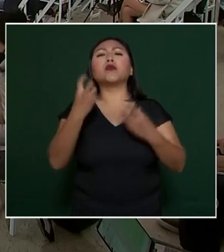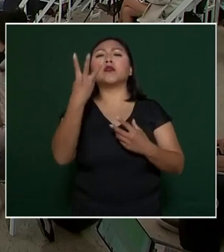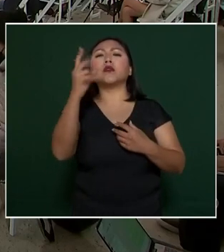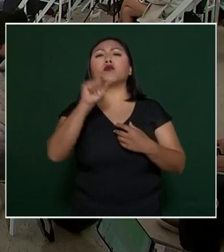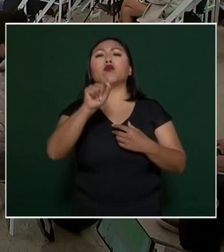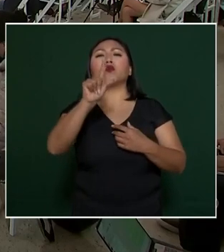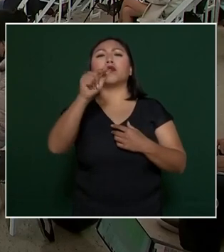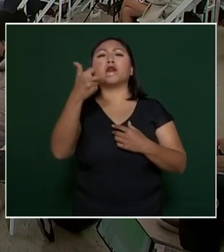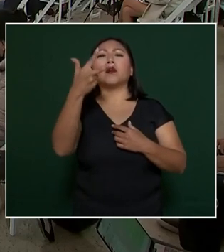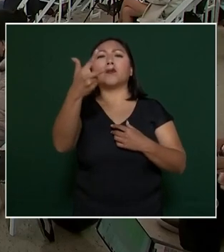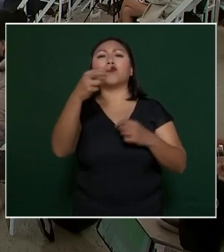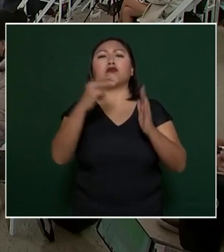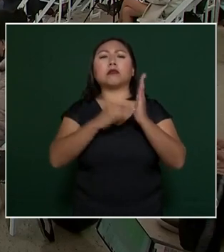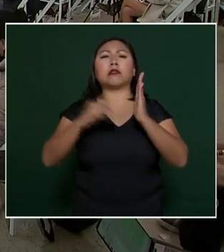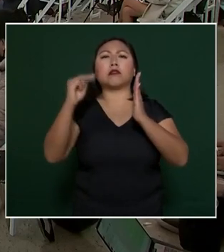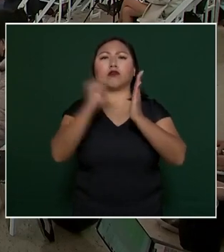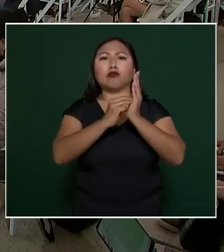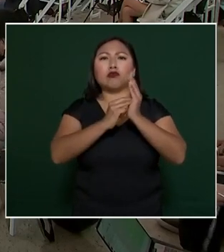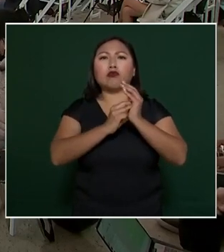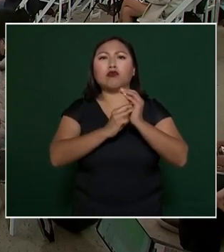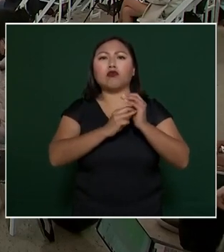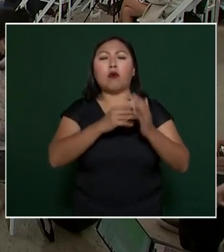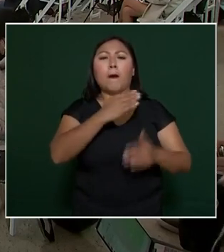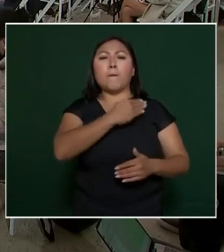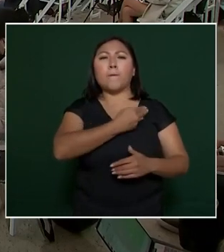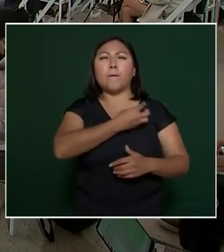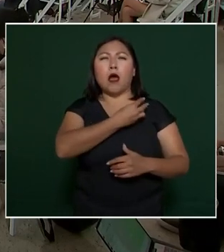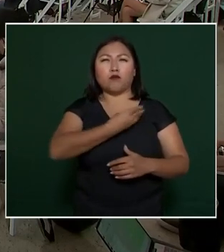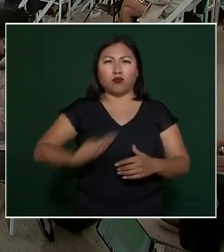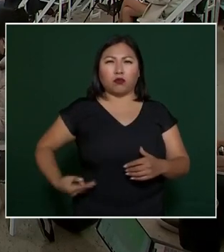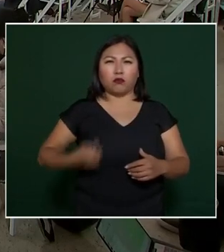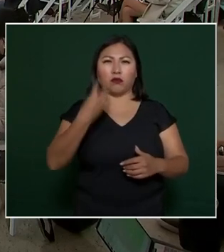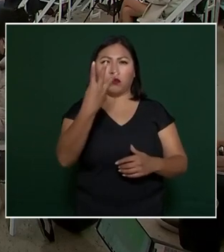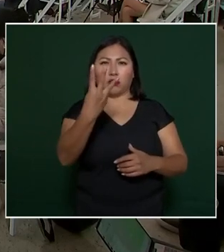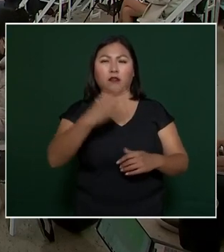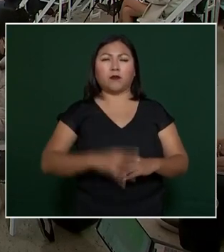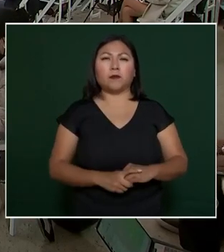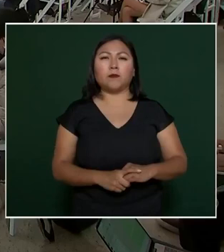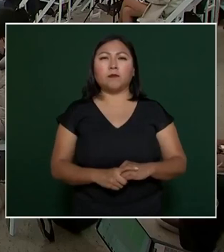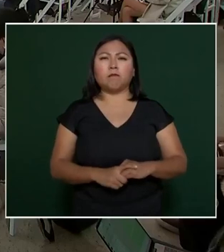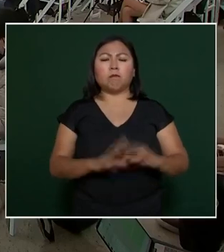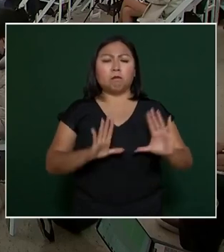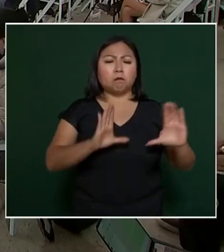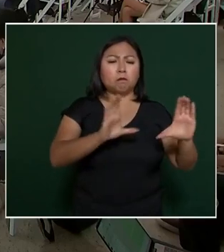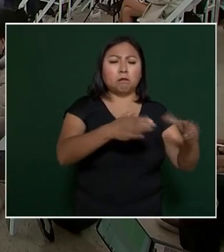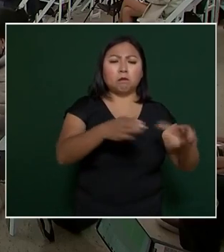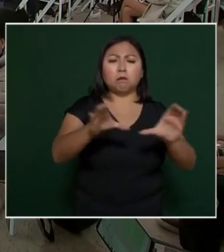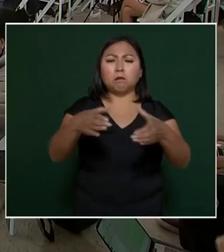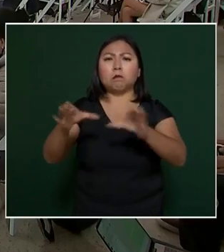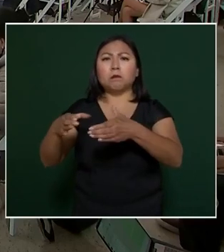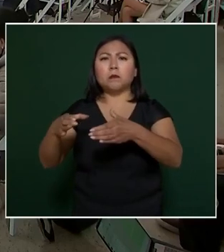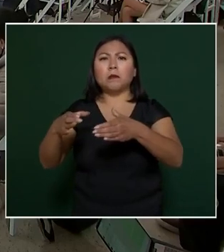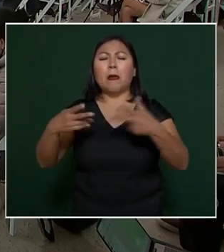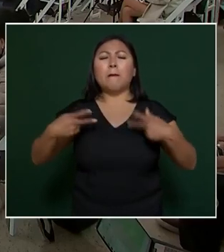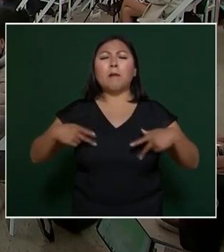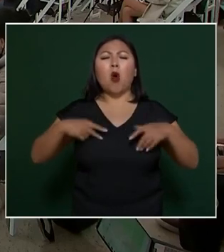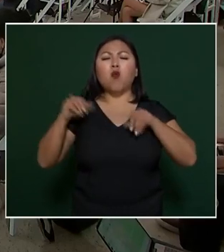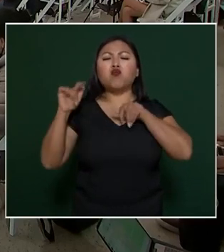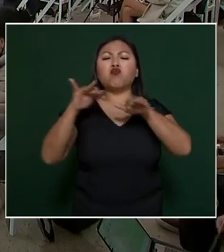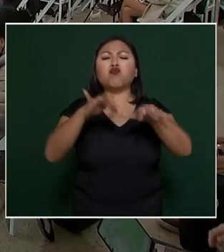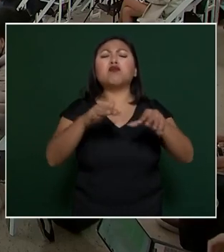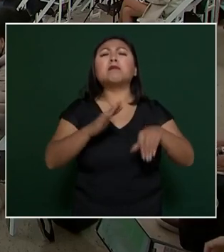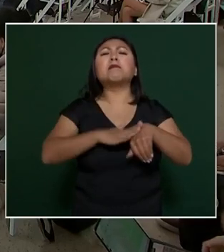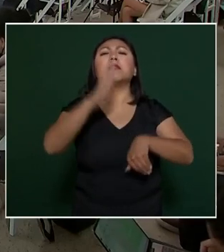municipios y donde se concentran en tres de ellos la mayoría de la población el